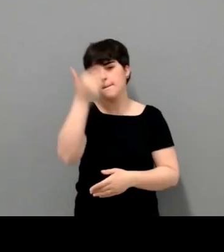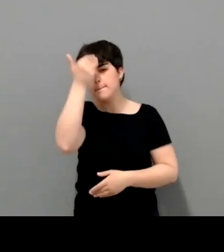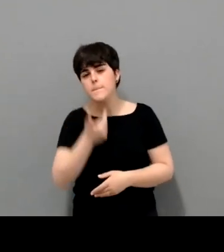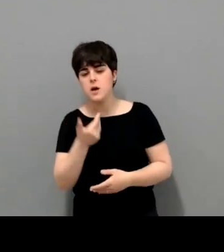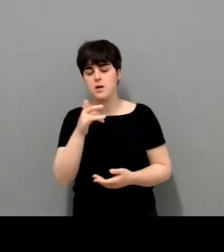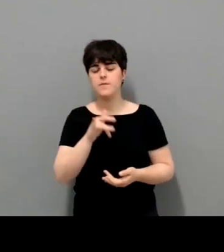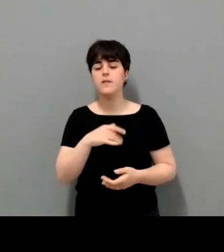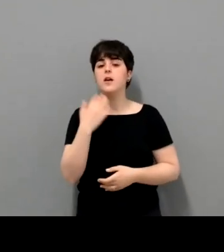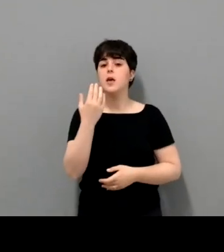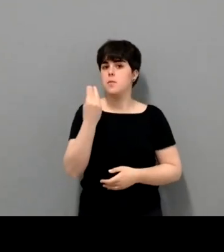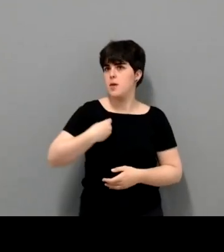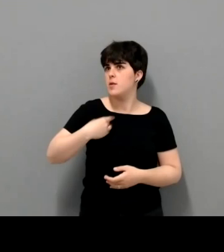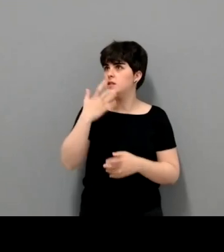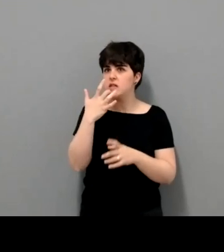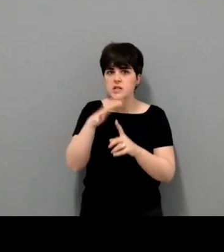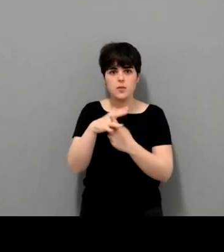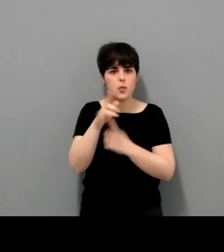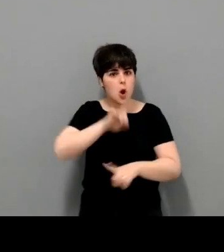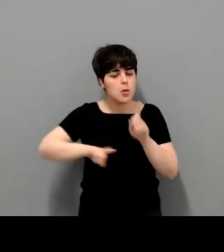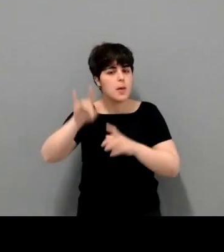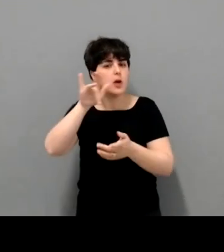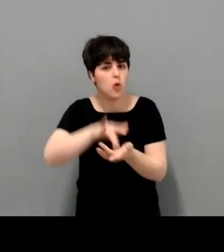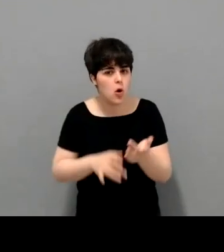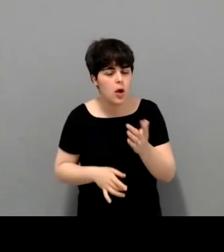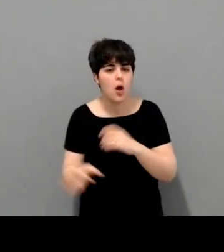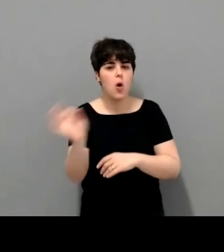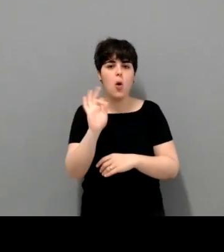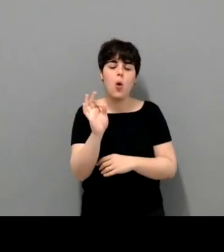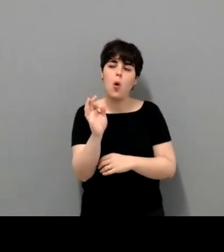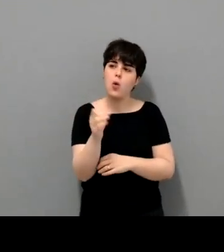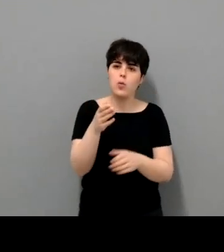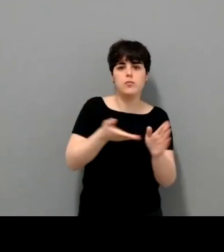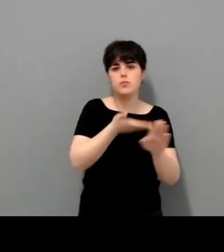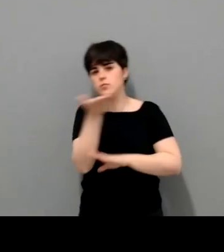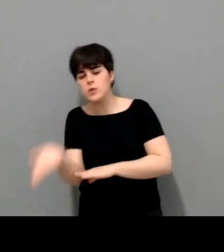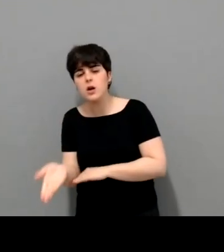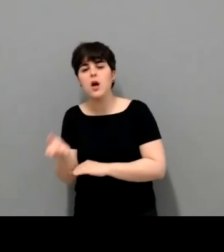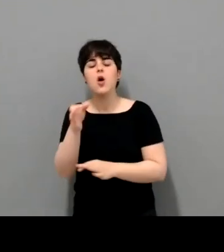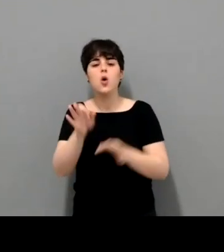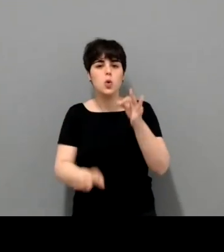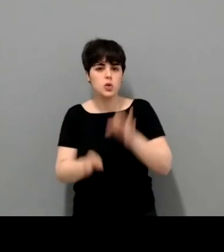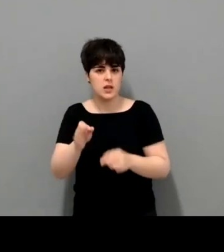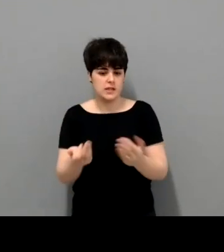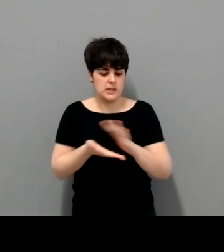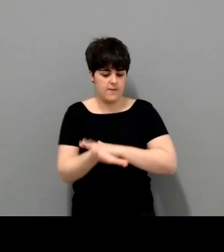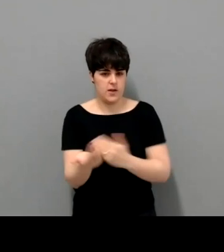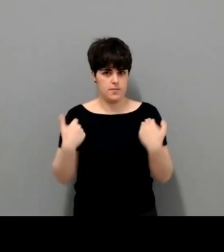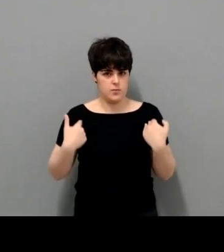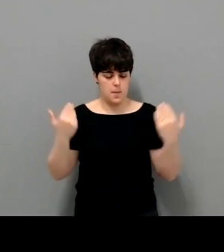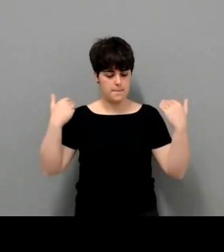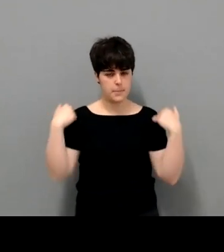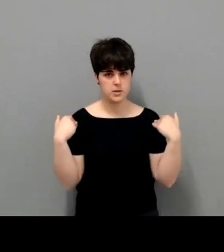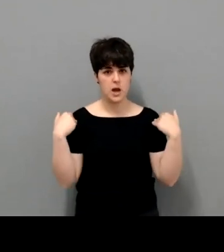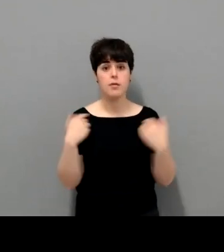cerebral cuando tenéis algún problema, algo que os lleva ante la justicia, que es concretamente mi responsabilidad.